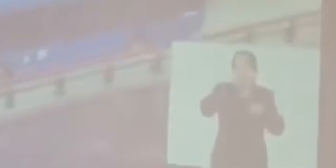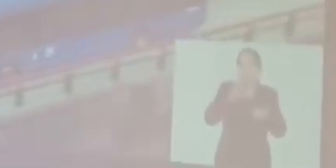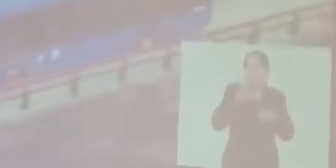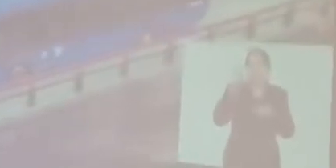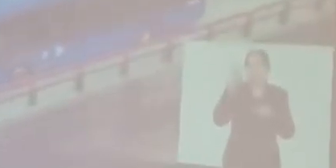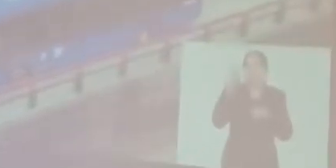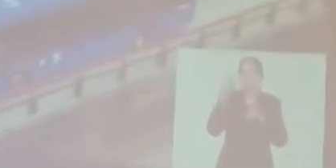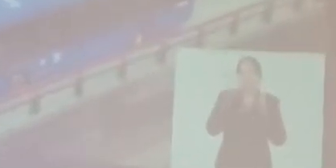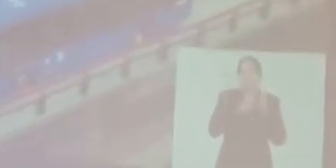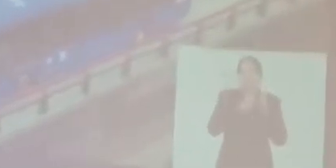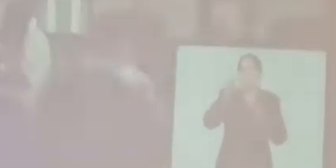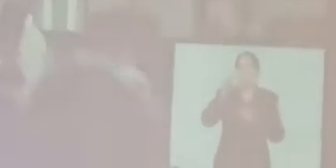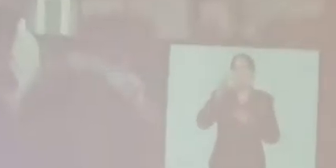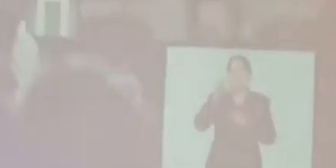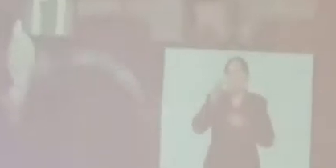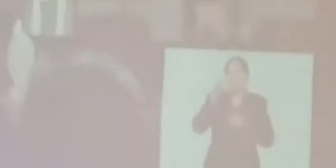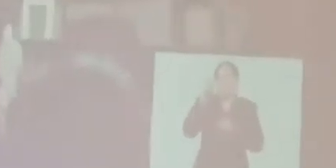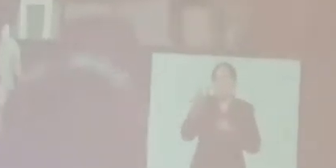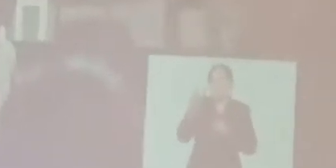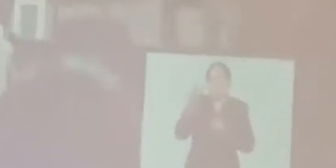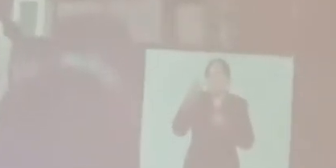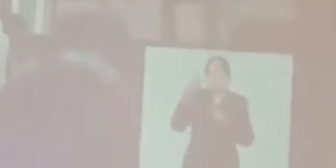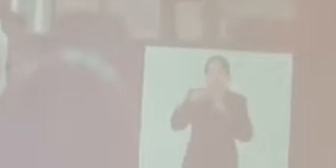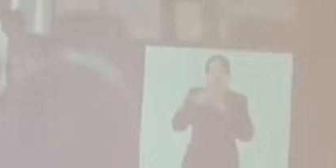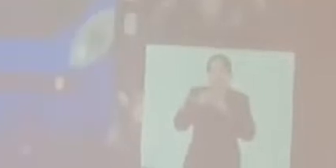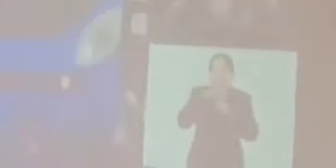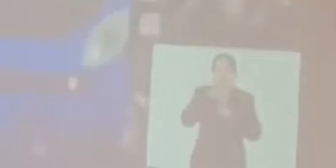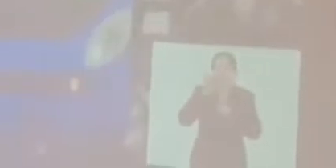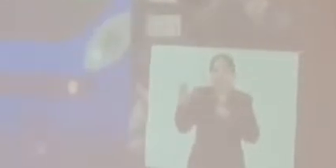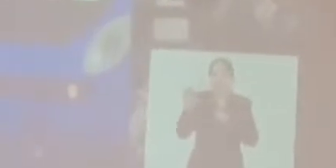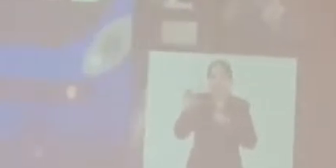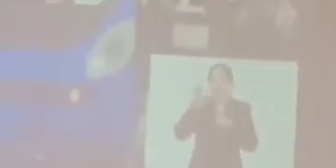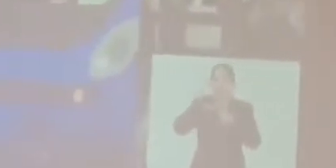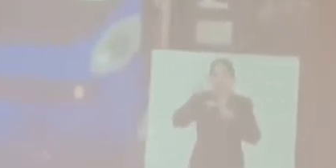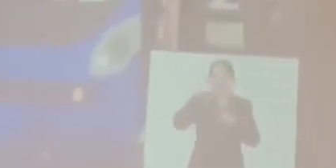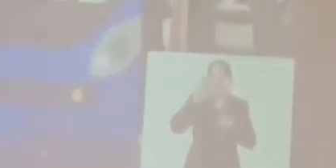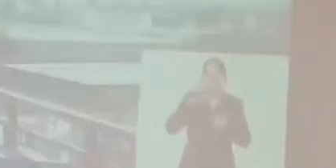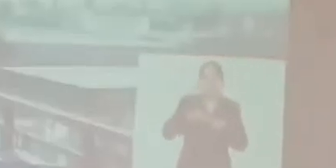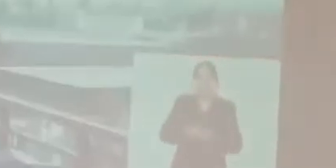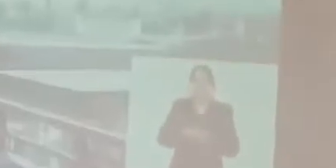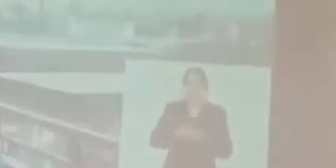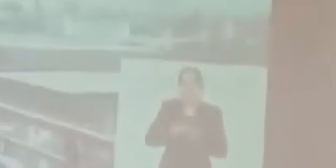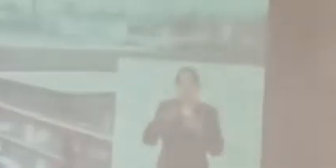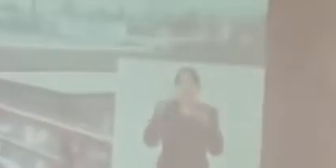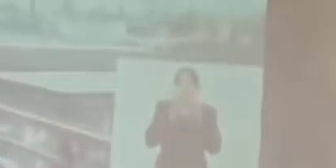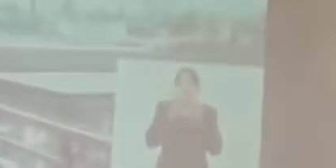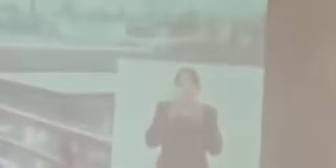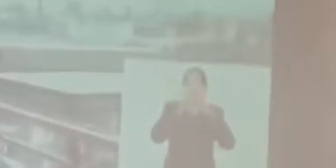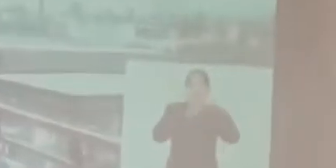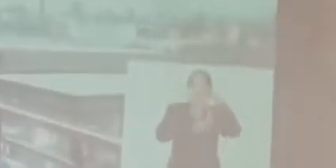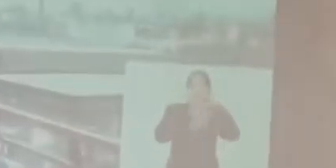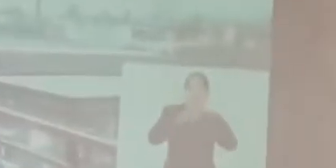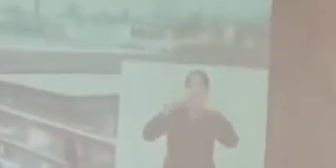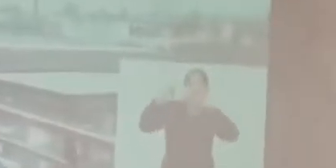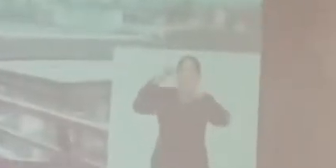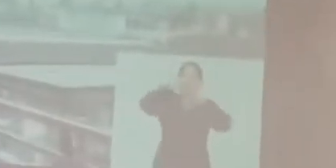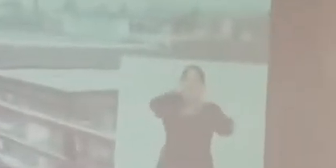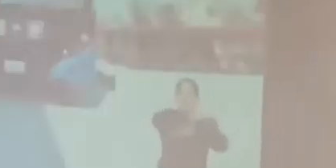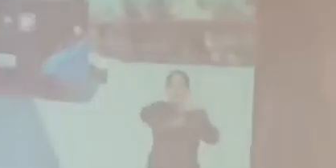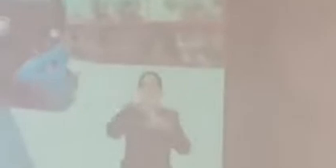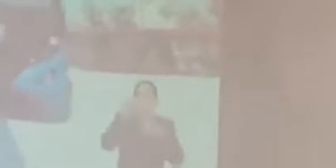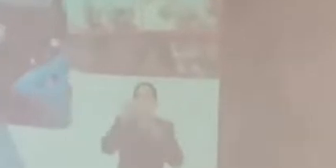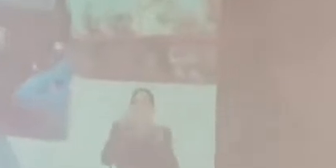2023 serán 500. Además, construimos el trolebús elevado, proyecto único en el mundo. Se